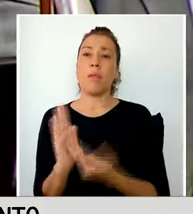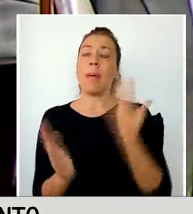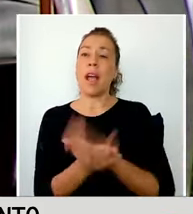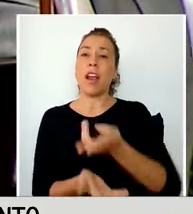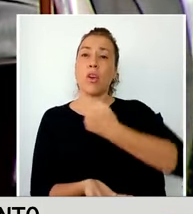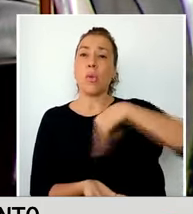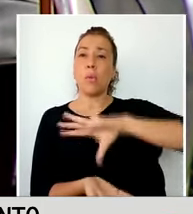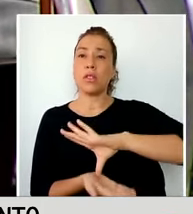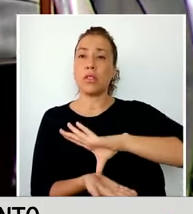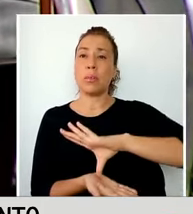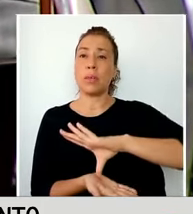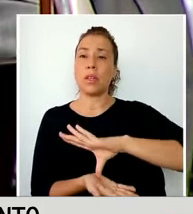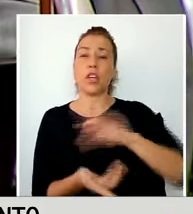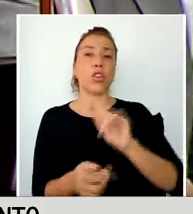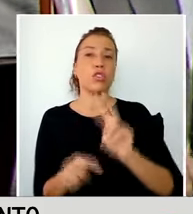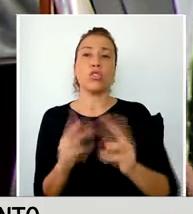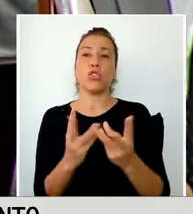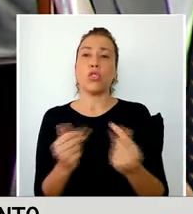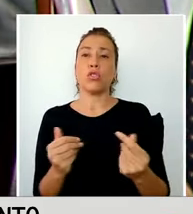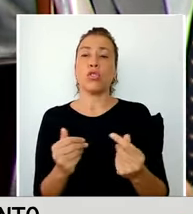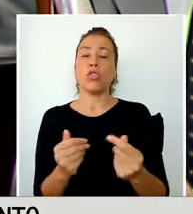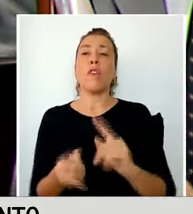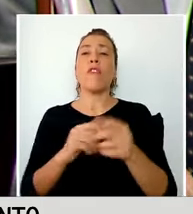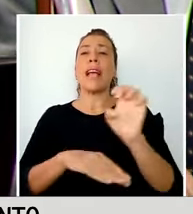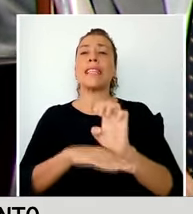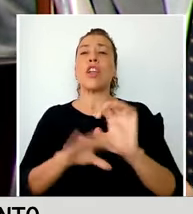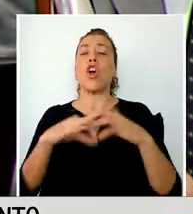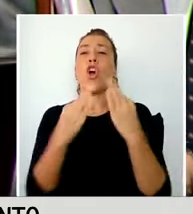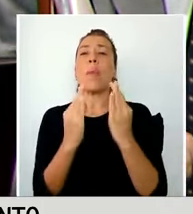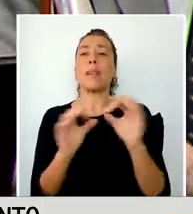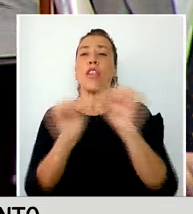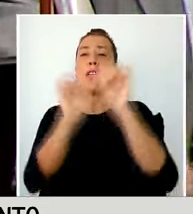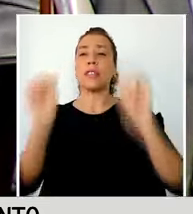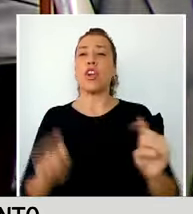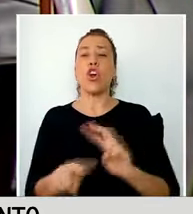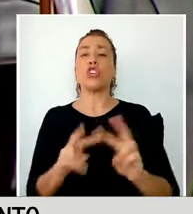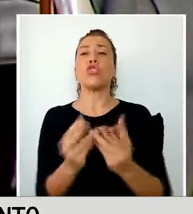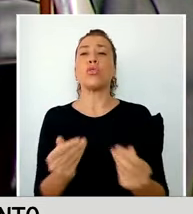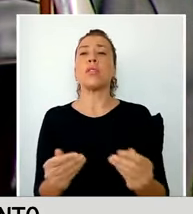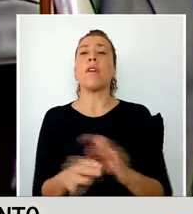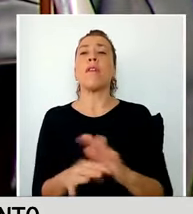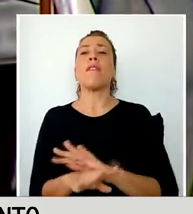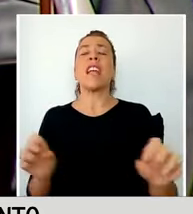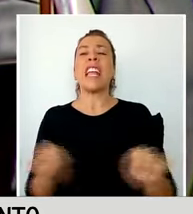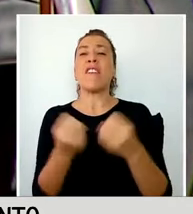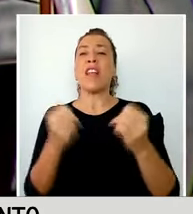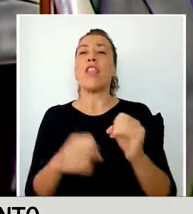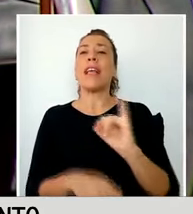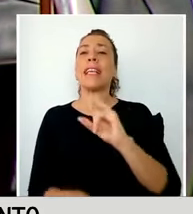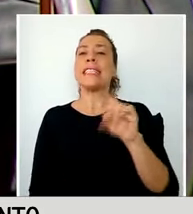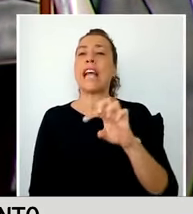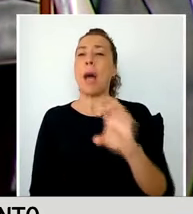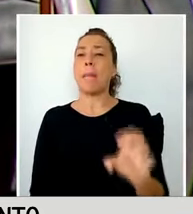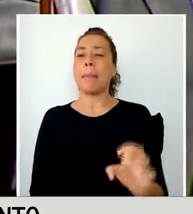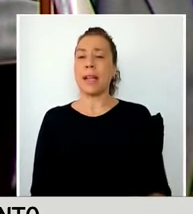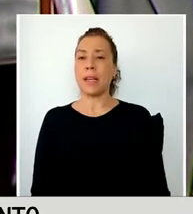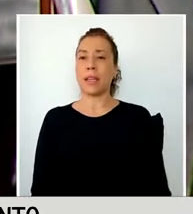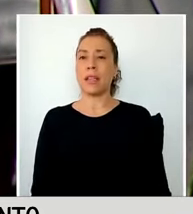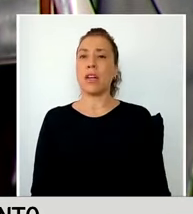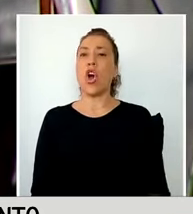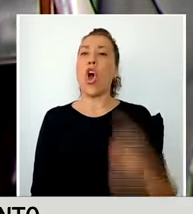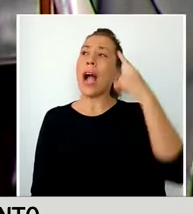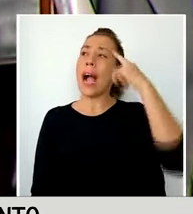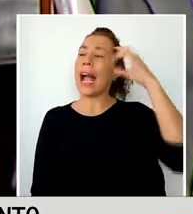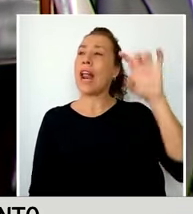se resuelve con una estatización total del sistema no se resuelve dejando caer las isapres no se resuelve creyendo en un mundo de